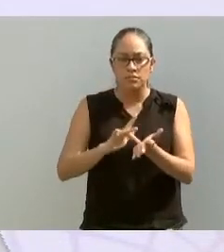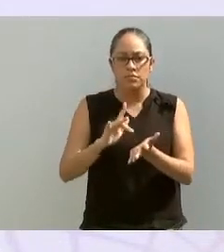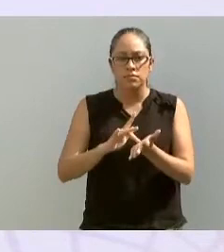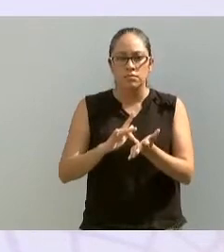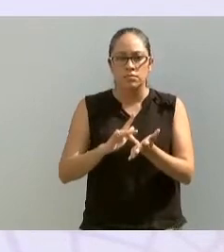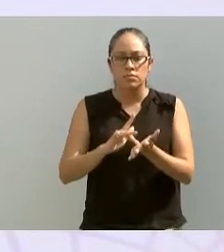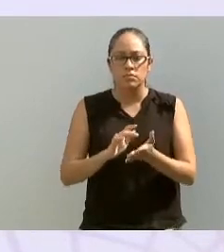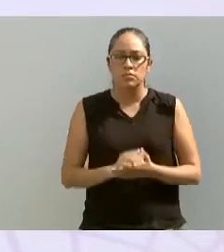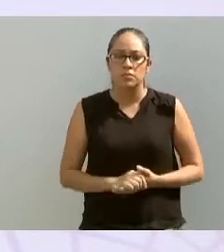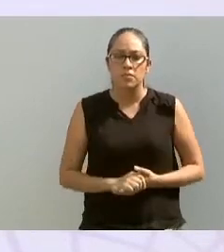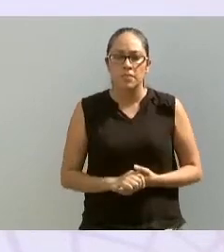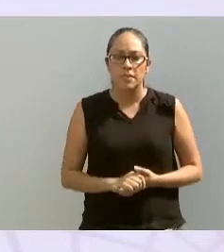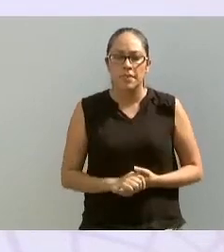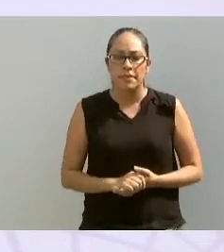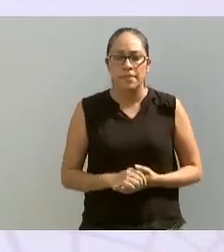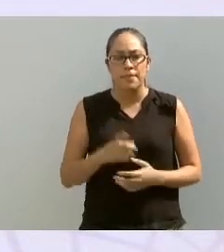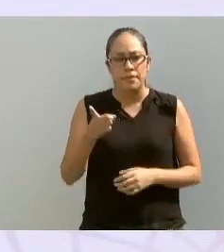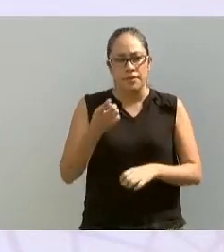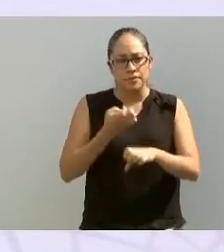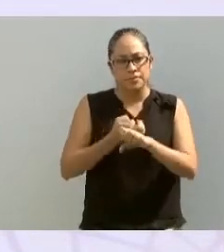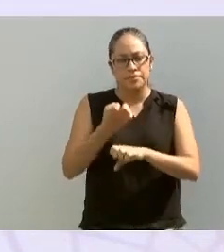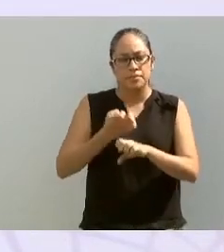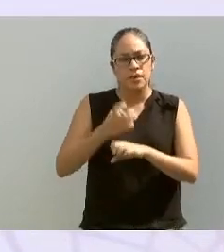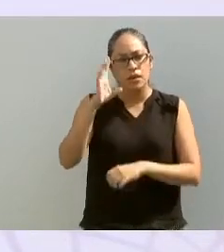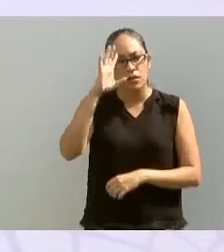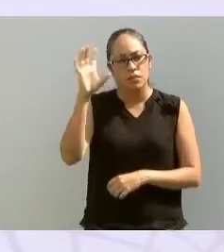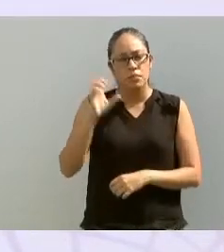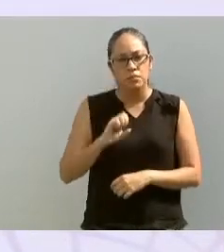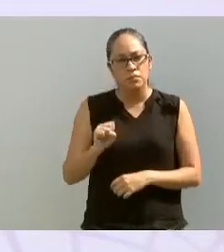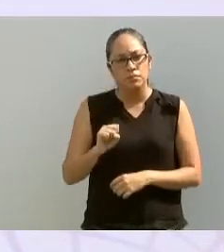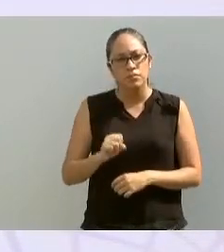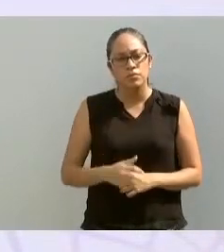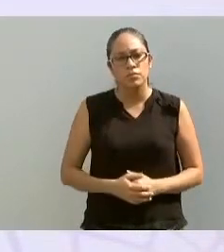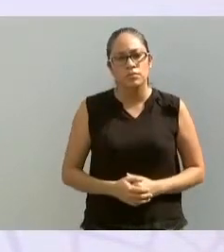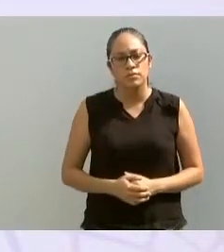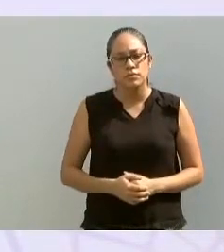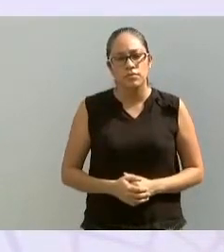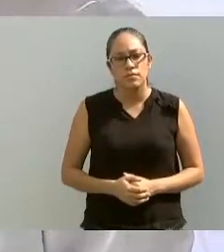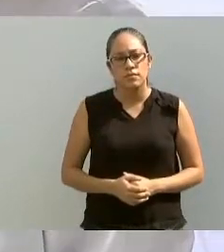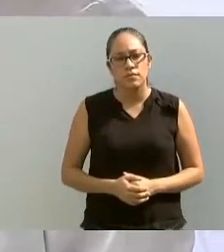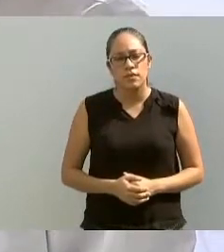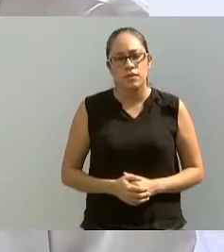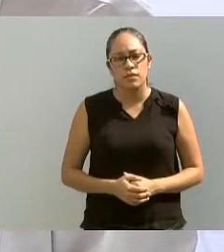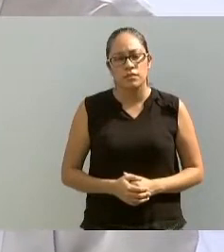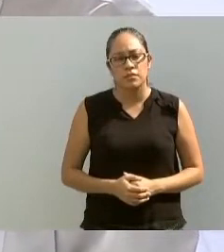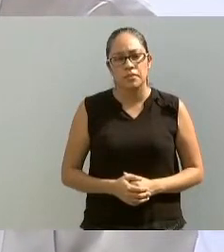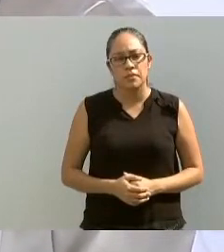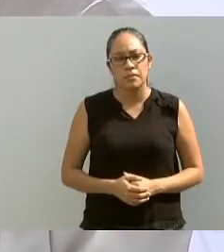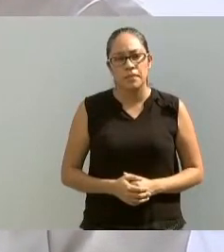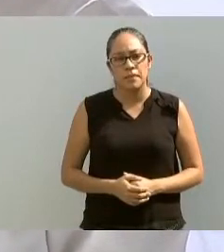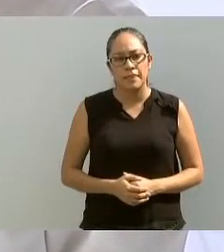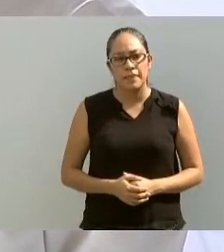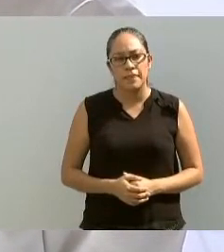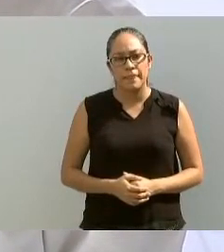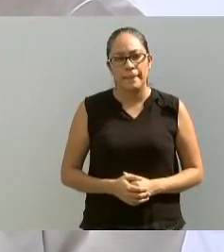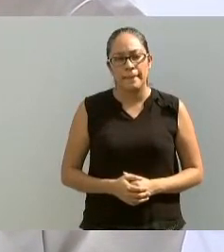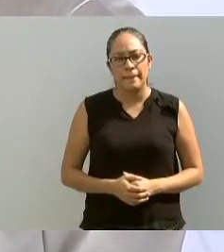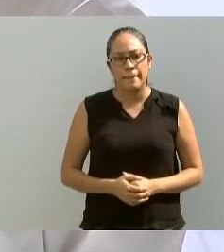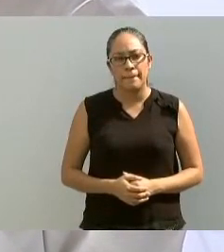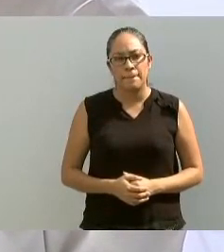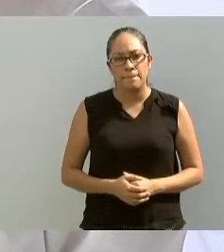en Morelos el que se puedan